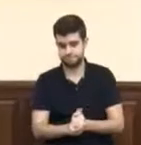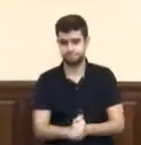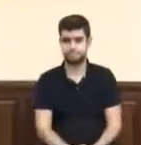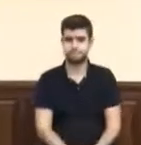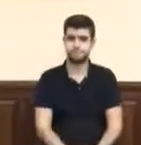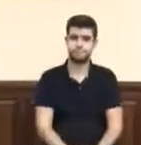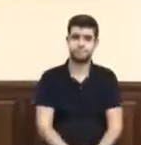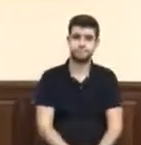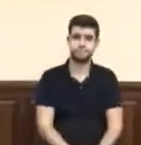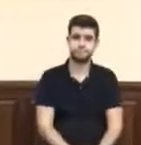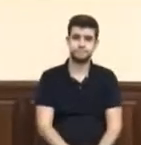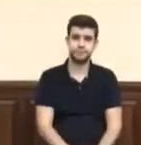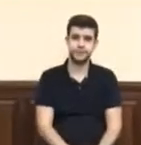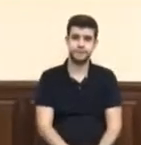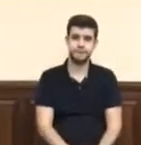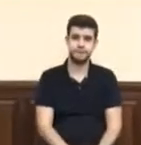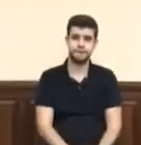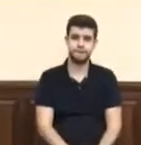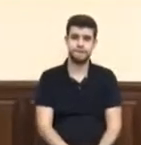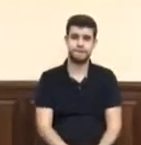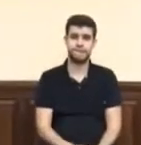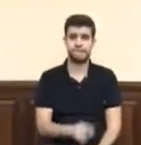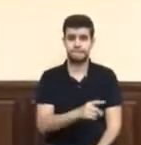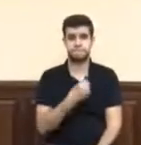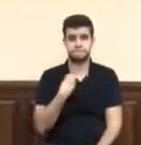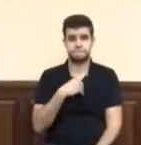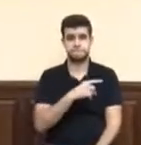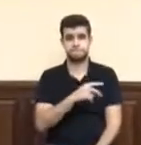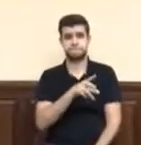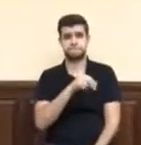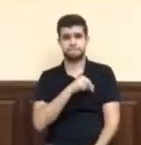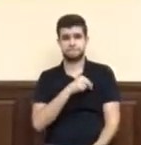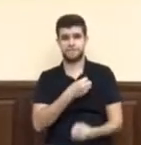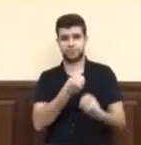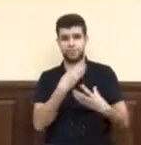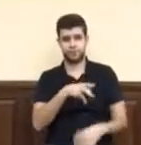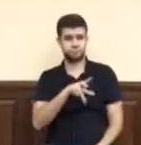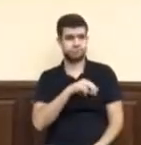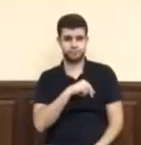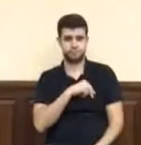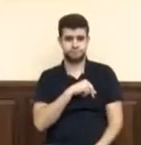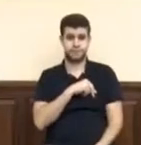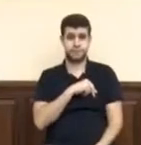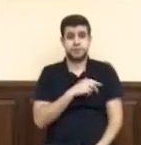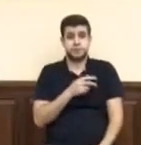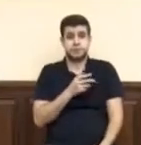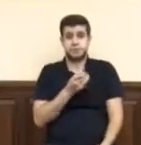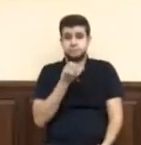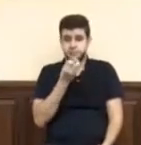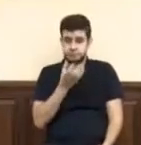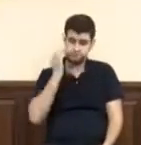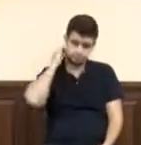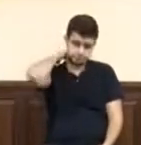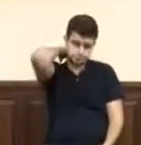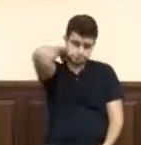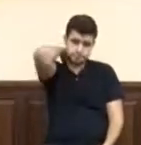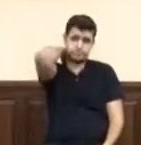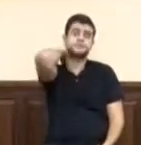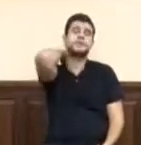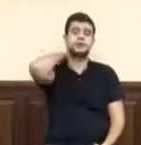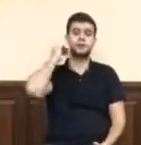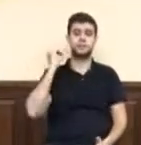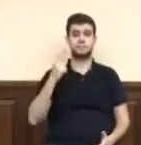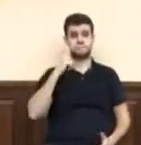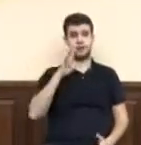de Podemos la que niega la información, y bueno, pues es que parece que está